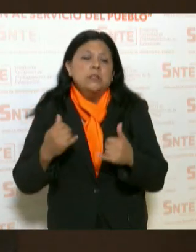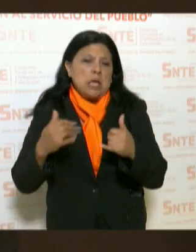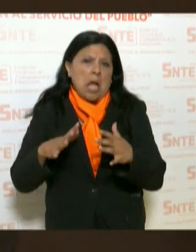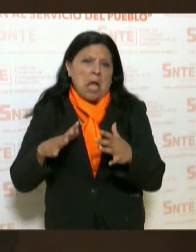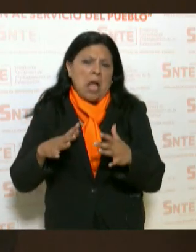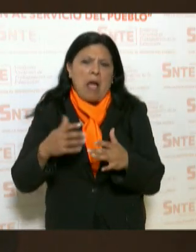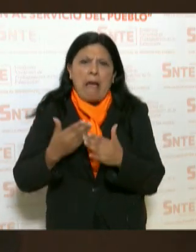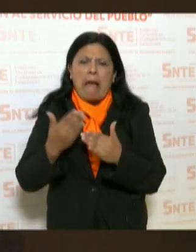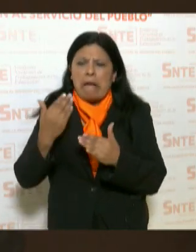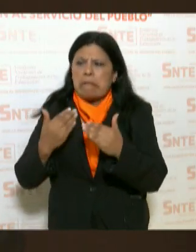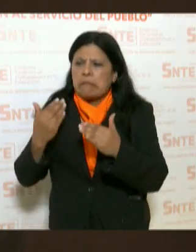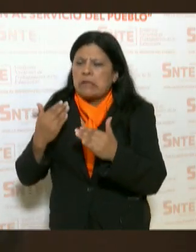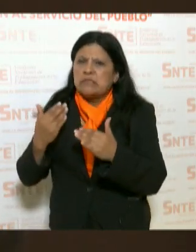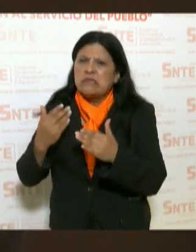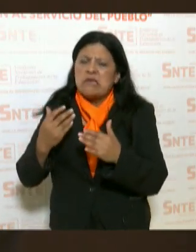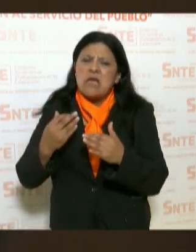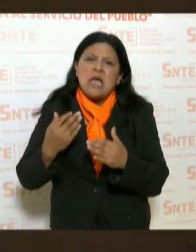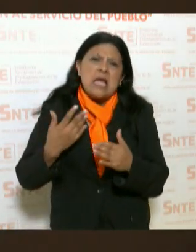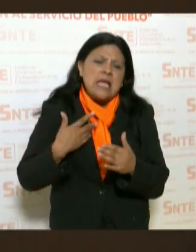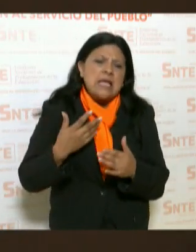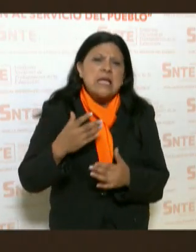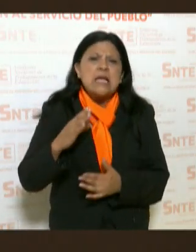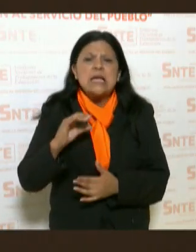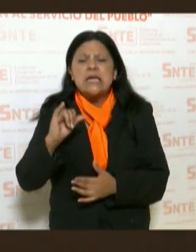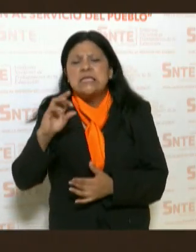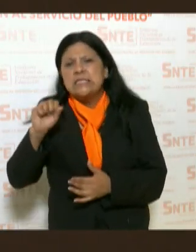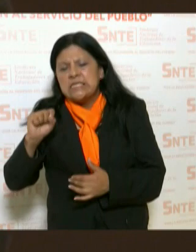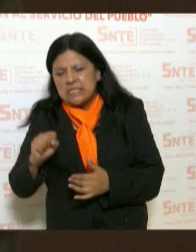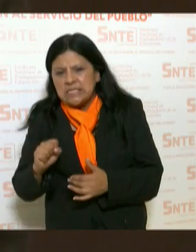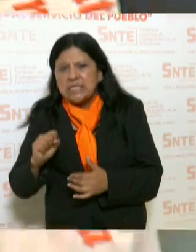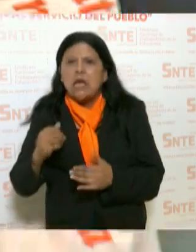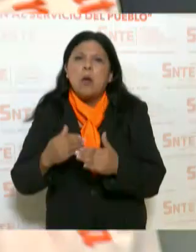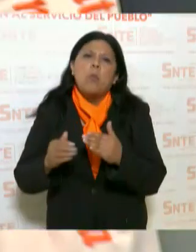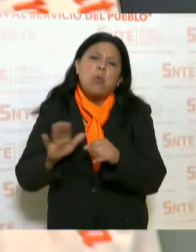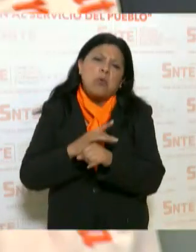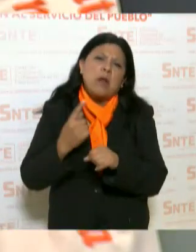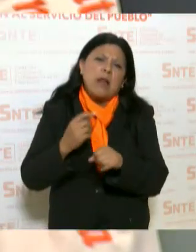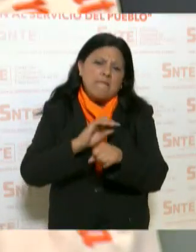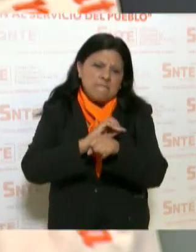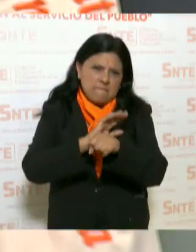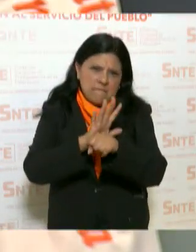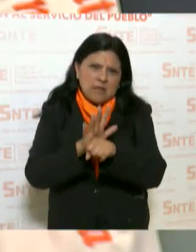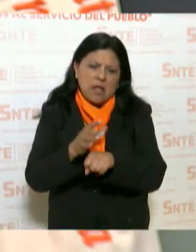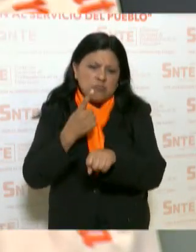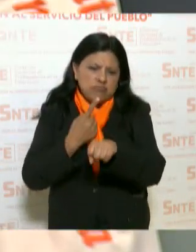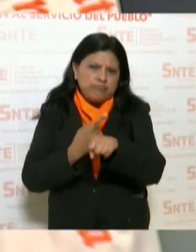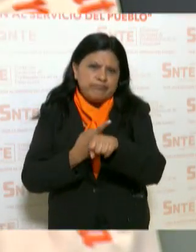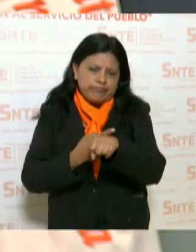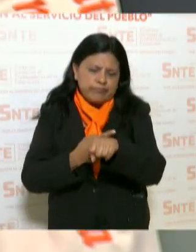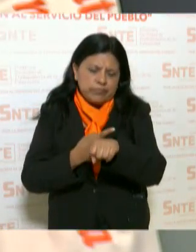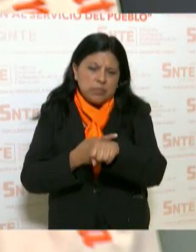los daños ocasionados por la pandemia. Daños